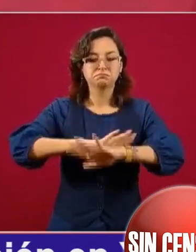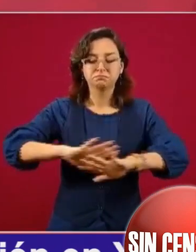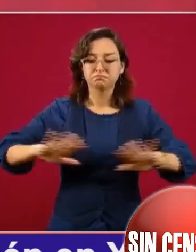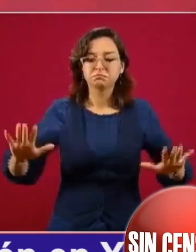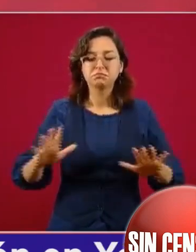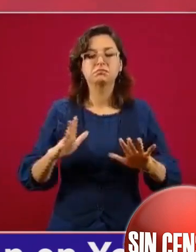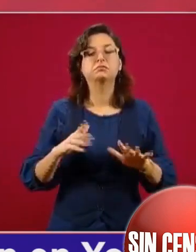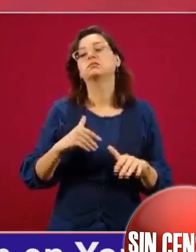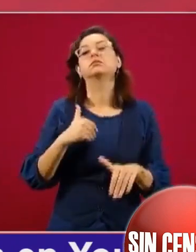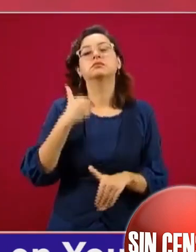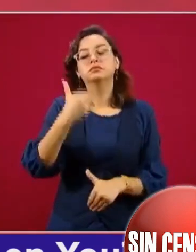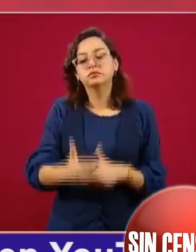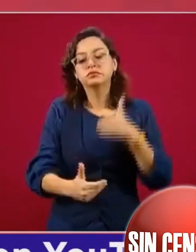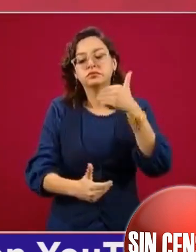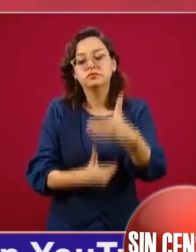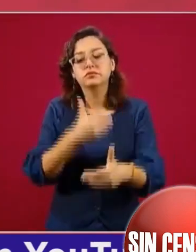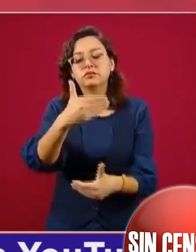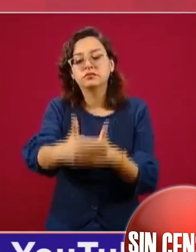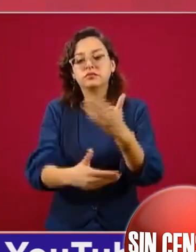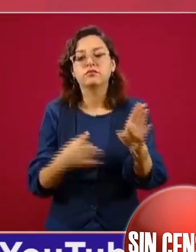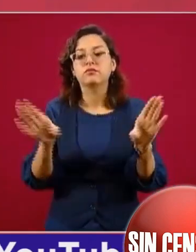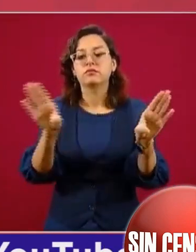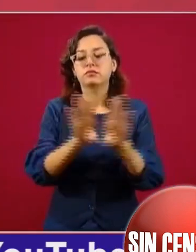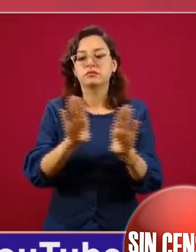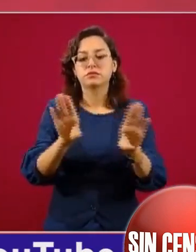de cómo vamos.